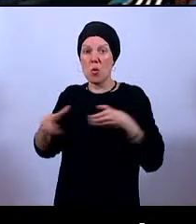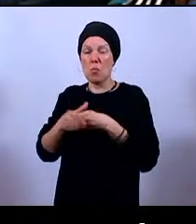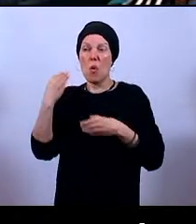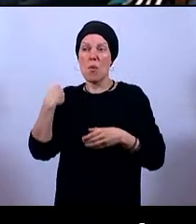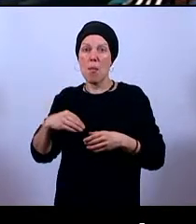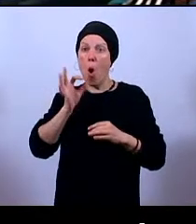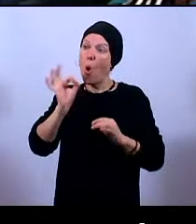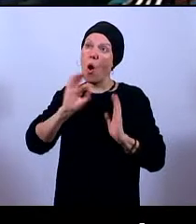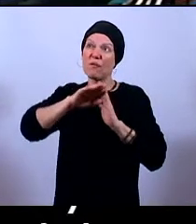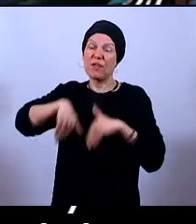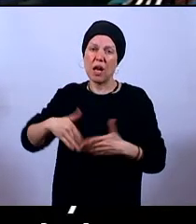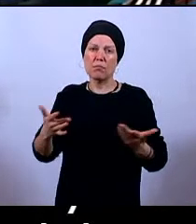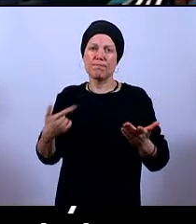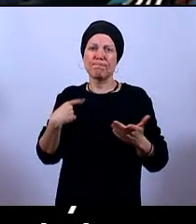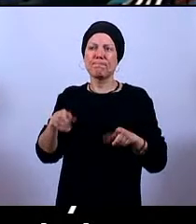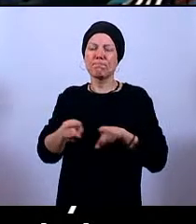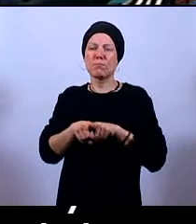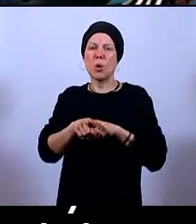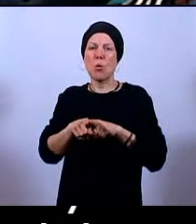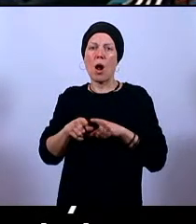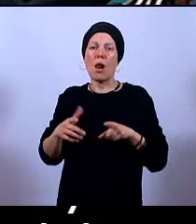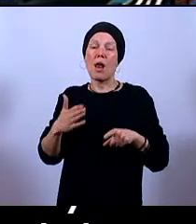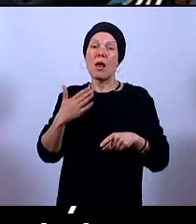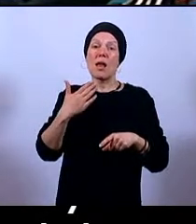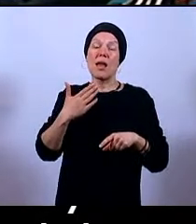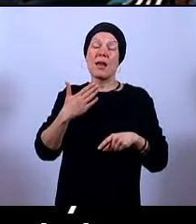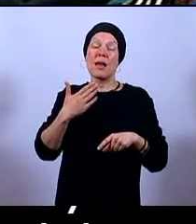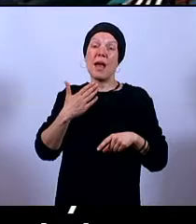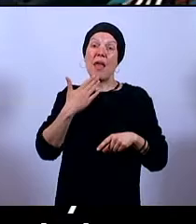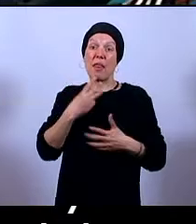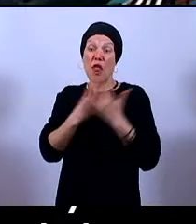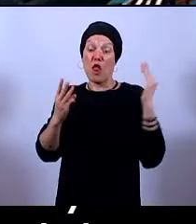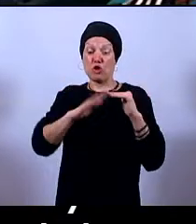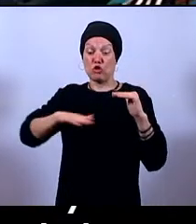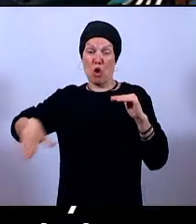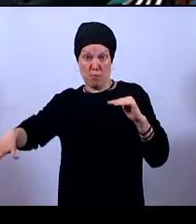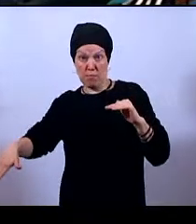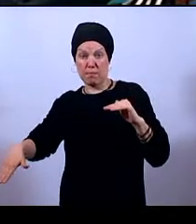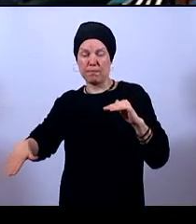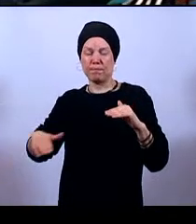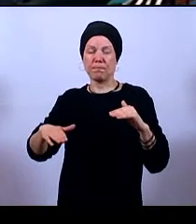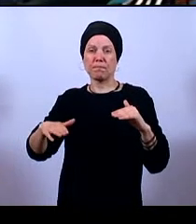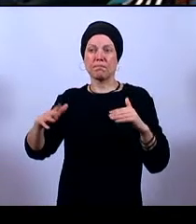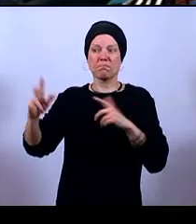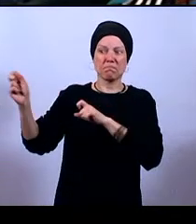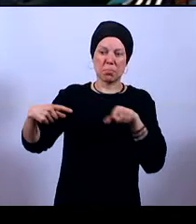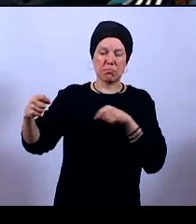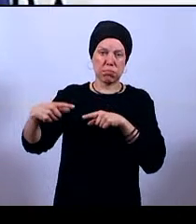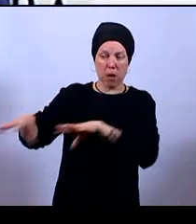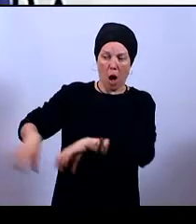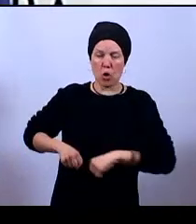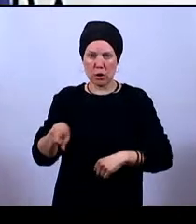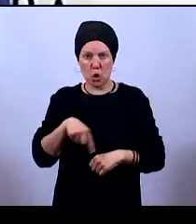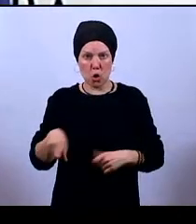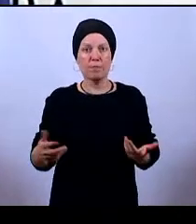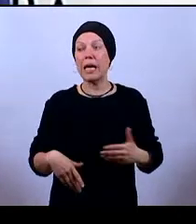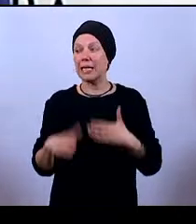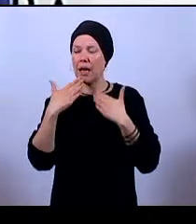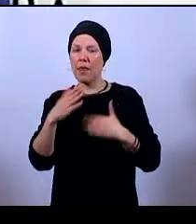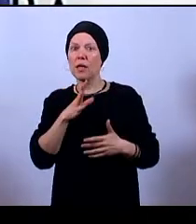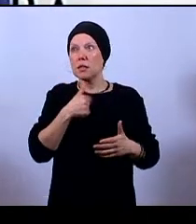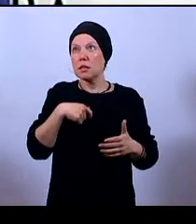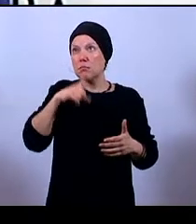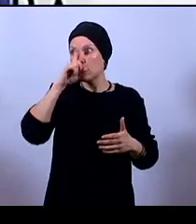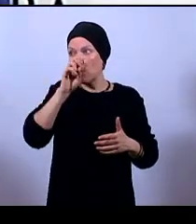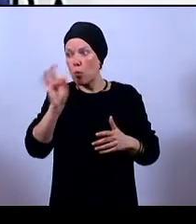finalmente se va a acoger a algún menor migrante o no, si hay alguna novedad ya en ese respecto. Gracias. Si no me acuerdo,